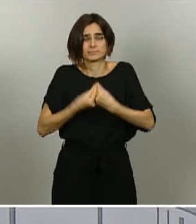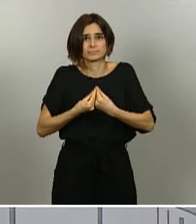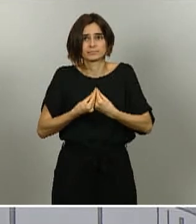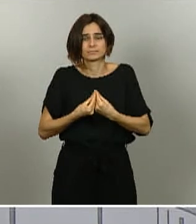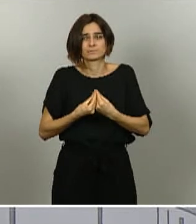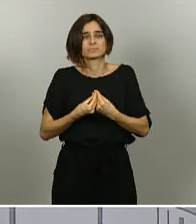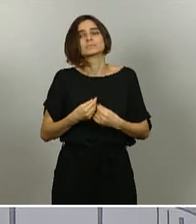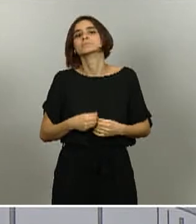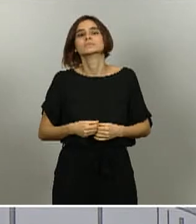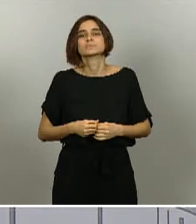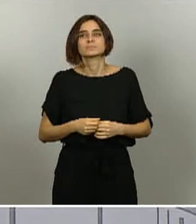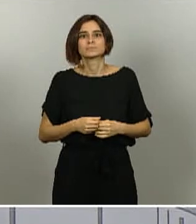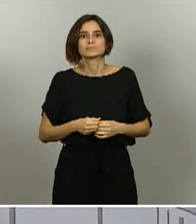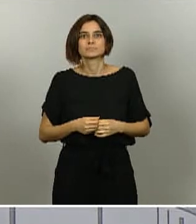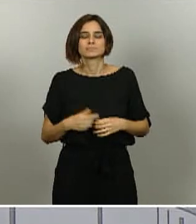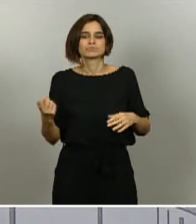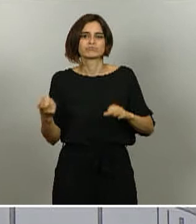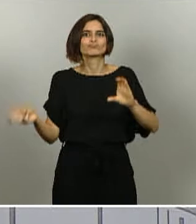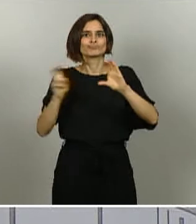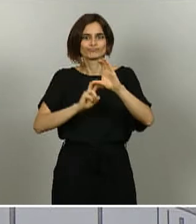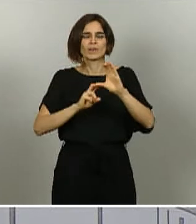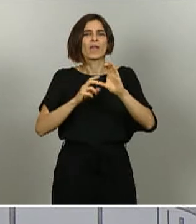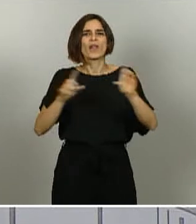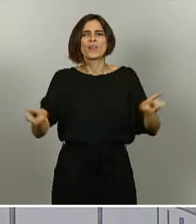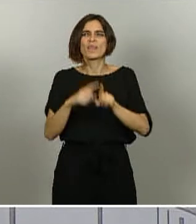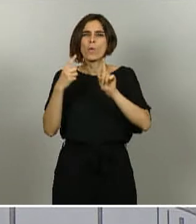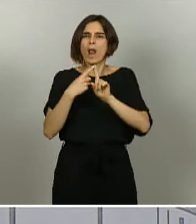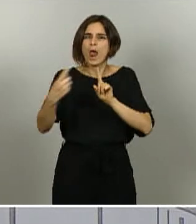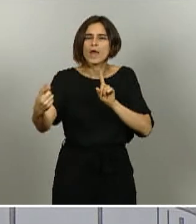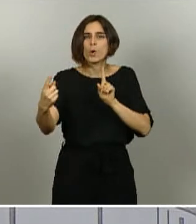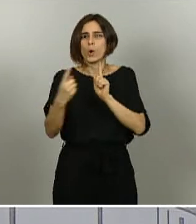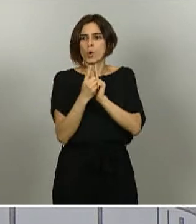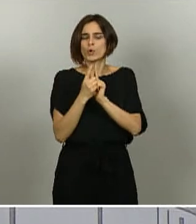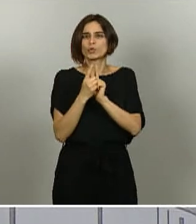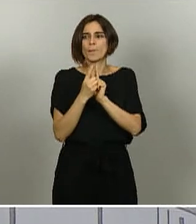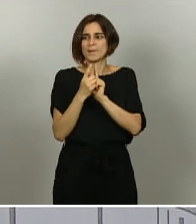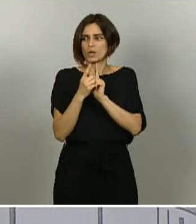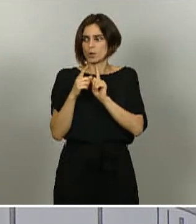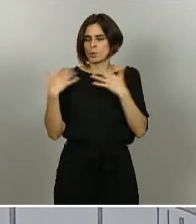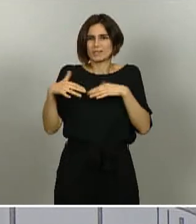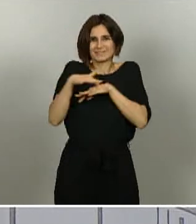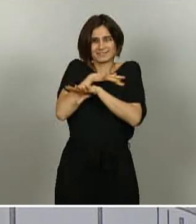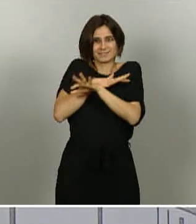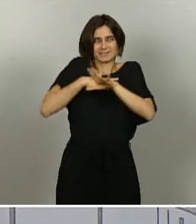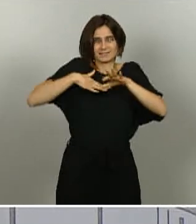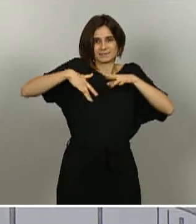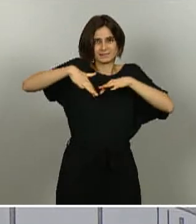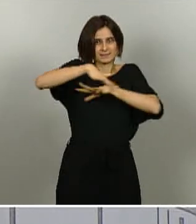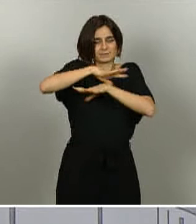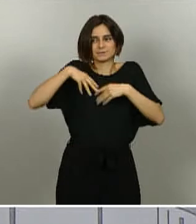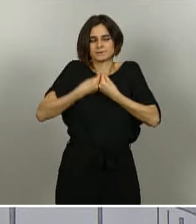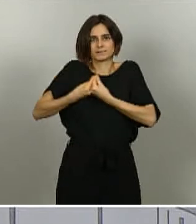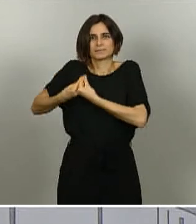o menos largos o más o menos cortos y con un intercambio de personas enorme, mucho más grande del que pueda suponer cualquiera de estos